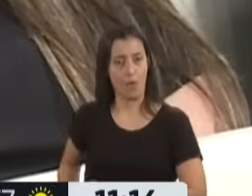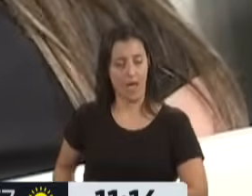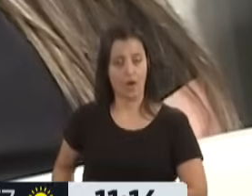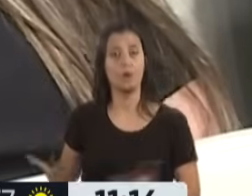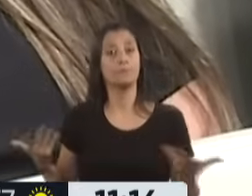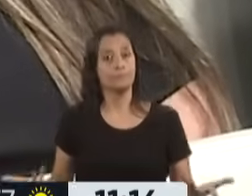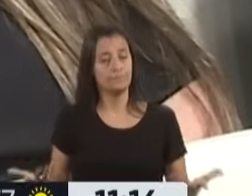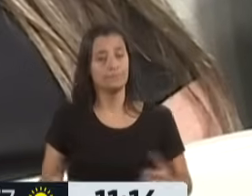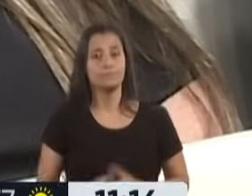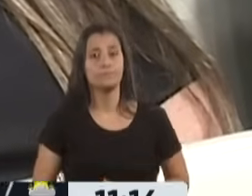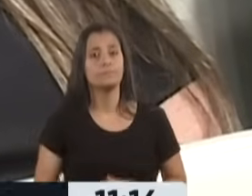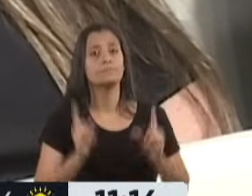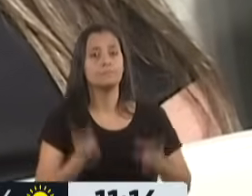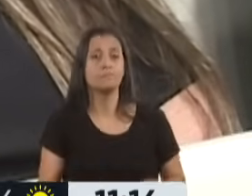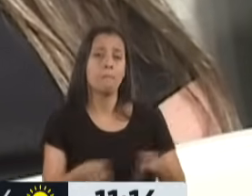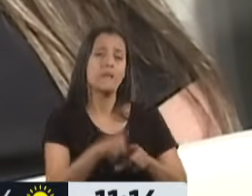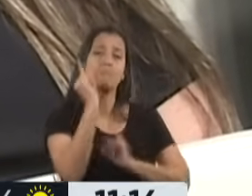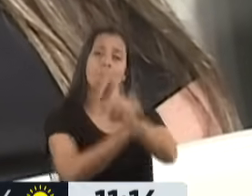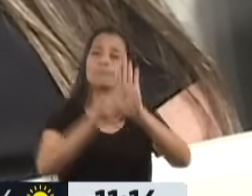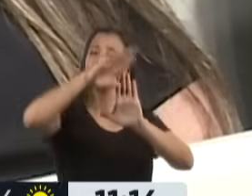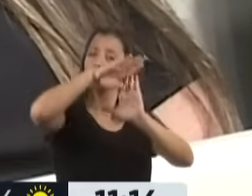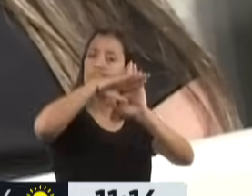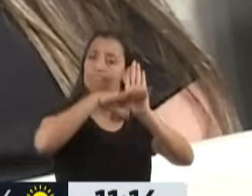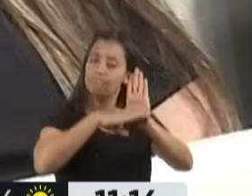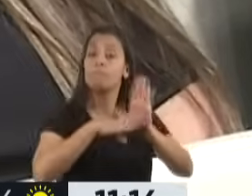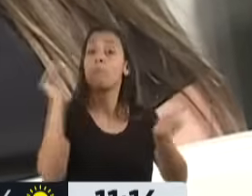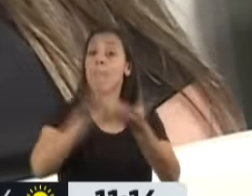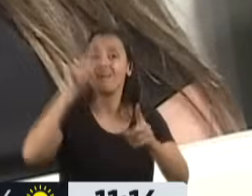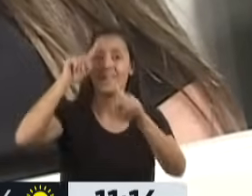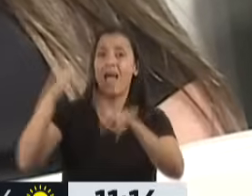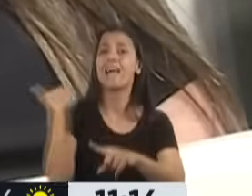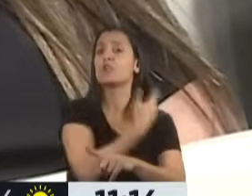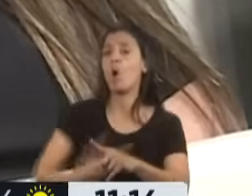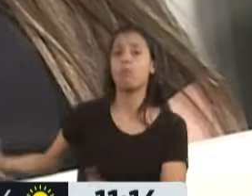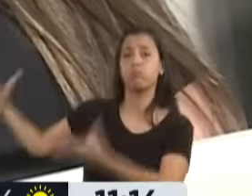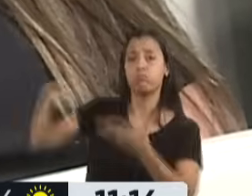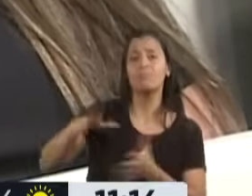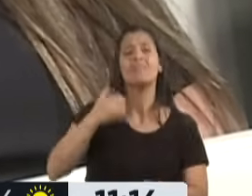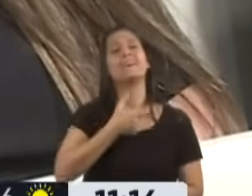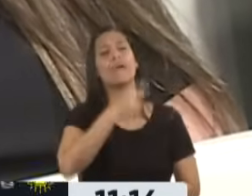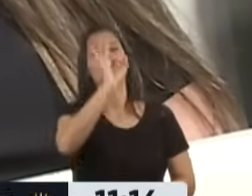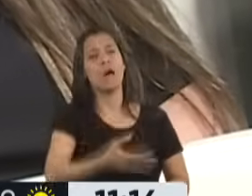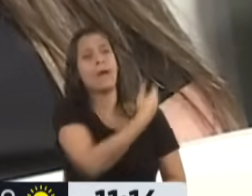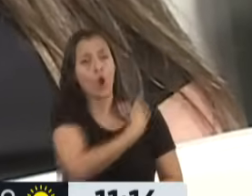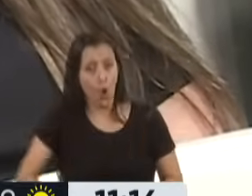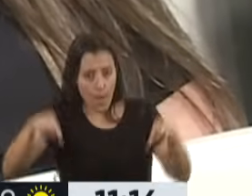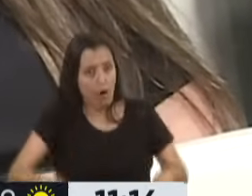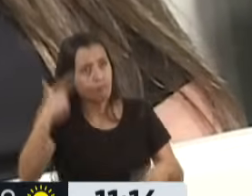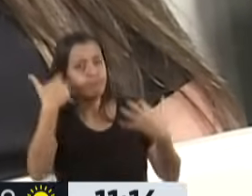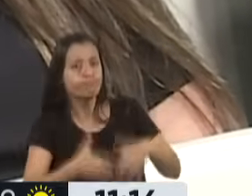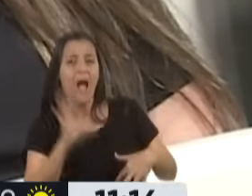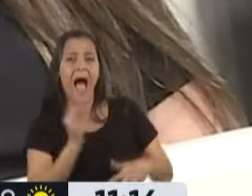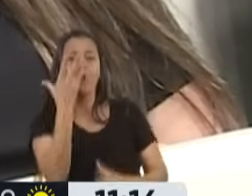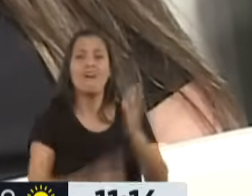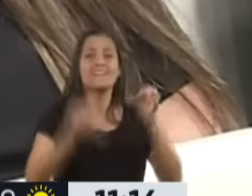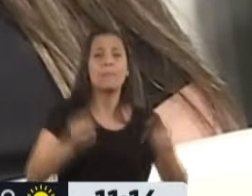estos hitos que enumeraste y de la herencia recibida, quería saber si el gobierno hace alguna autocrítica. Y también respecto al segundo tema